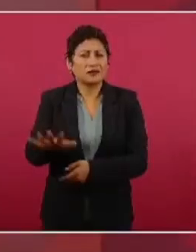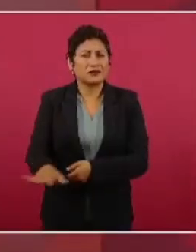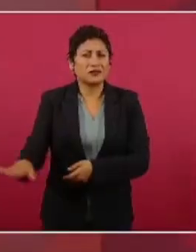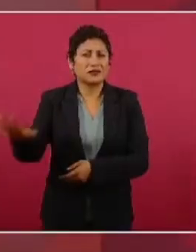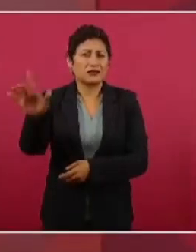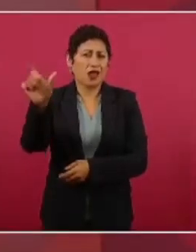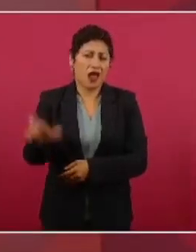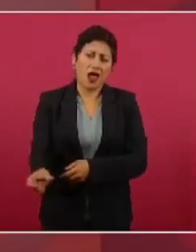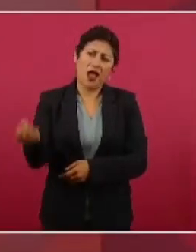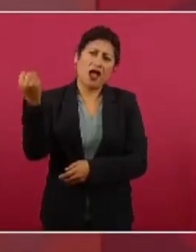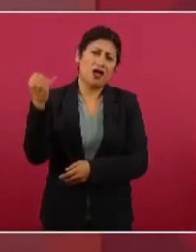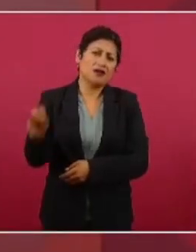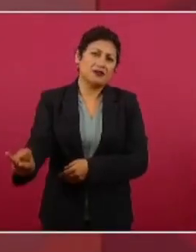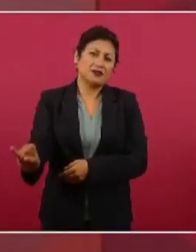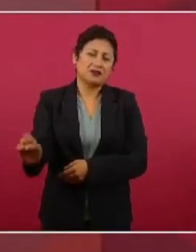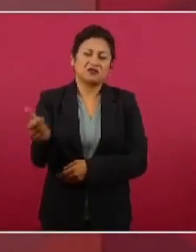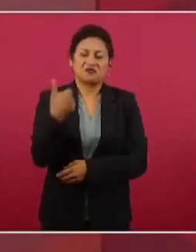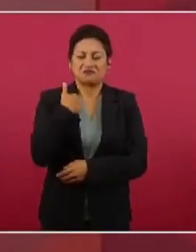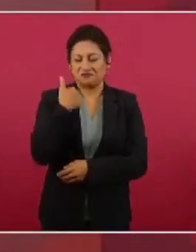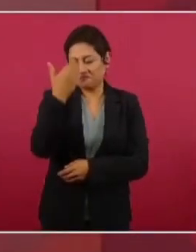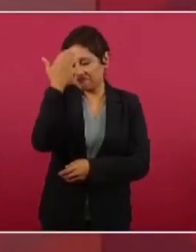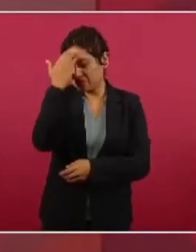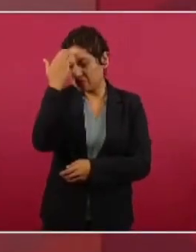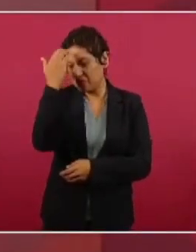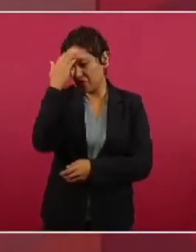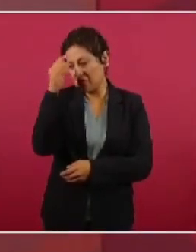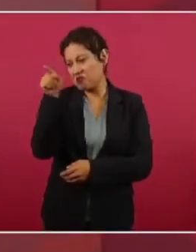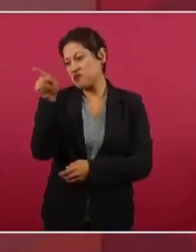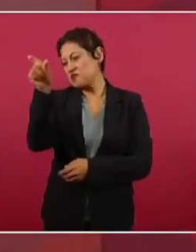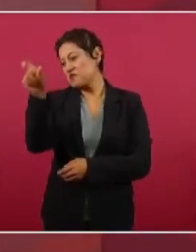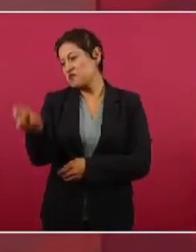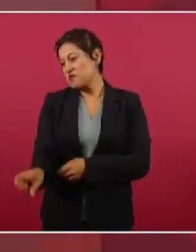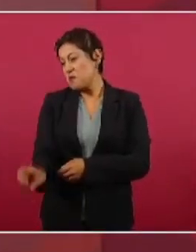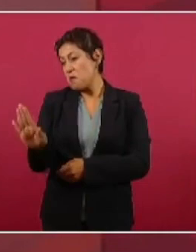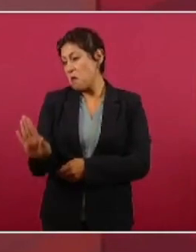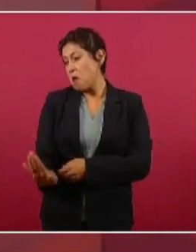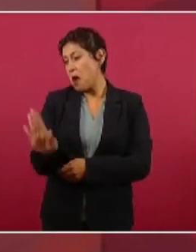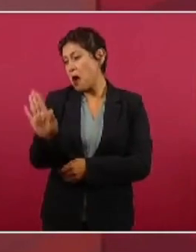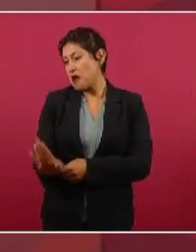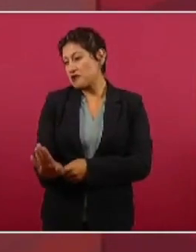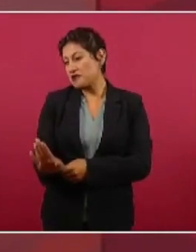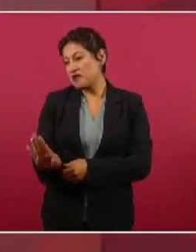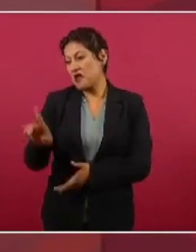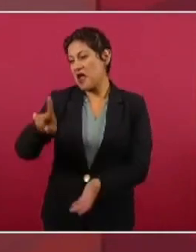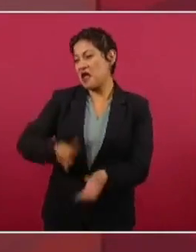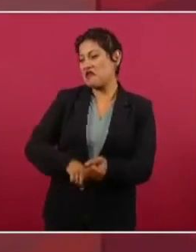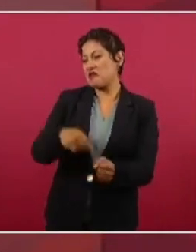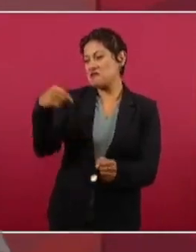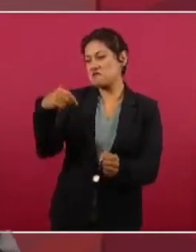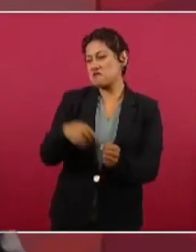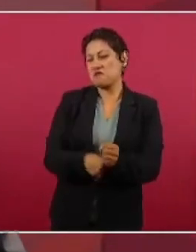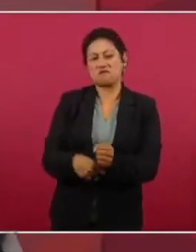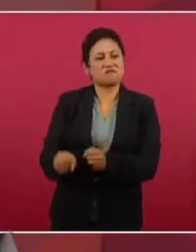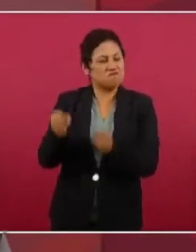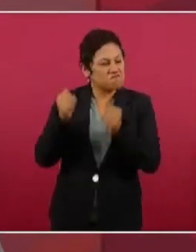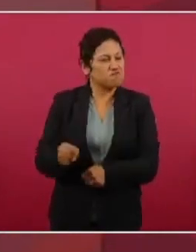te conozco, bacalao, aunque vengas disfrazado. O sea, de